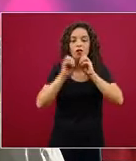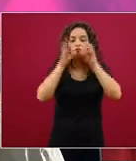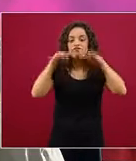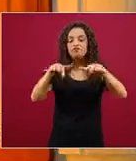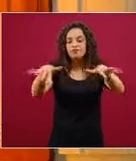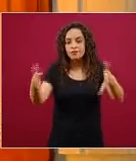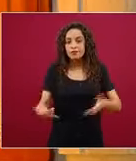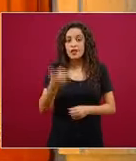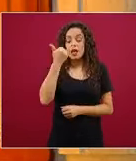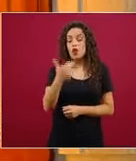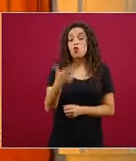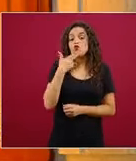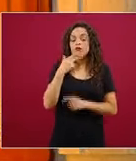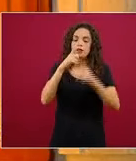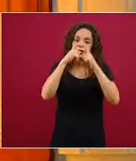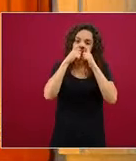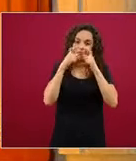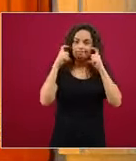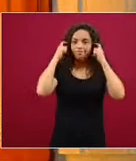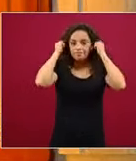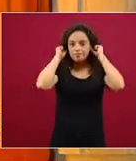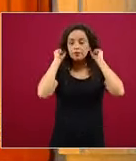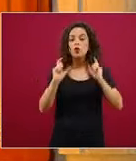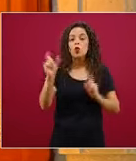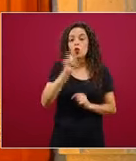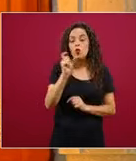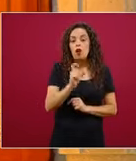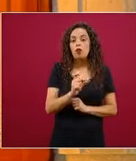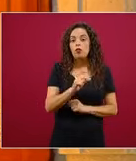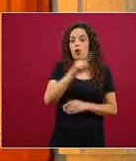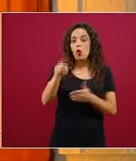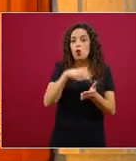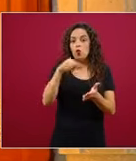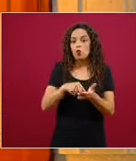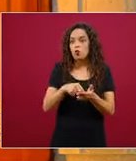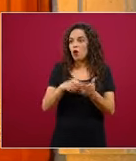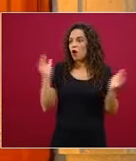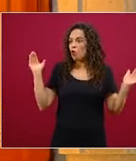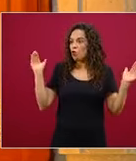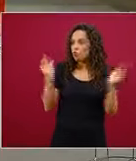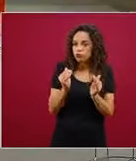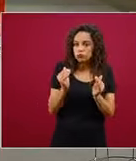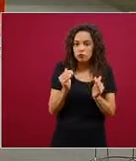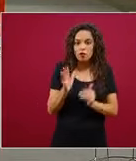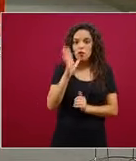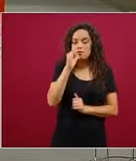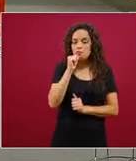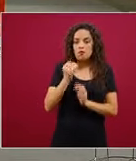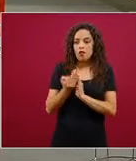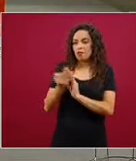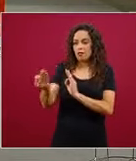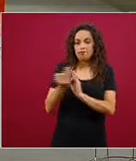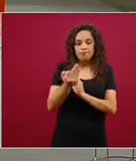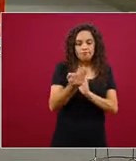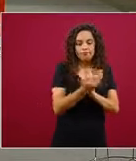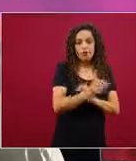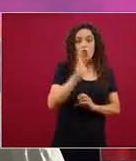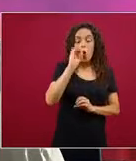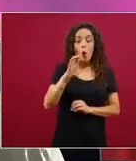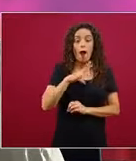de cubrebocas cuando no podemos guardar la sana distancia, o más aún cuando estamos en espacios concurridos en